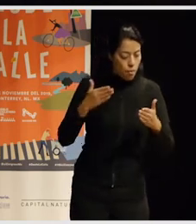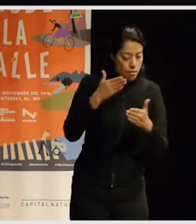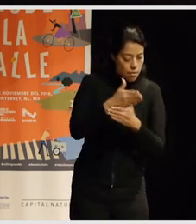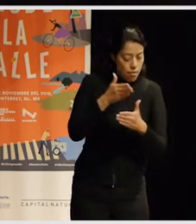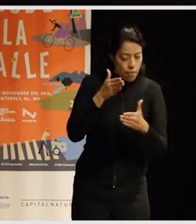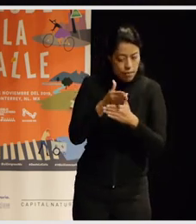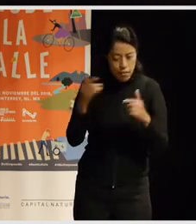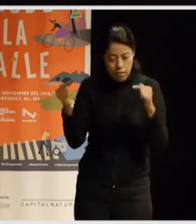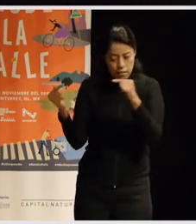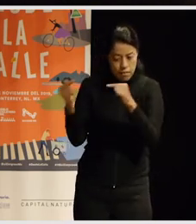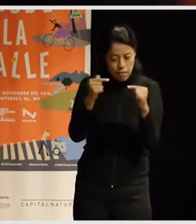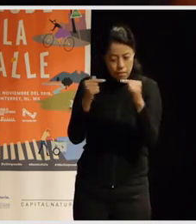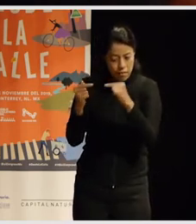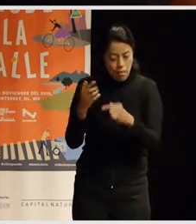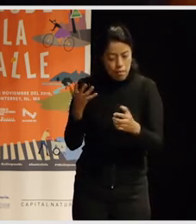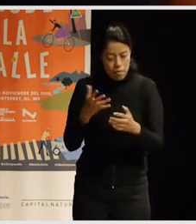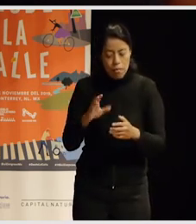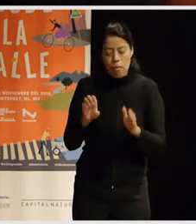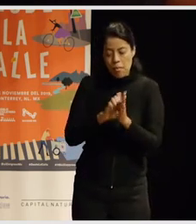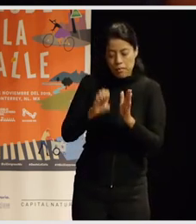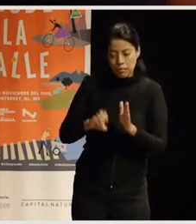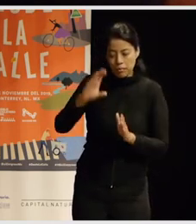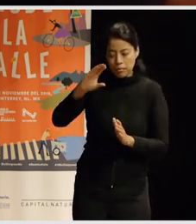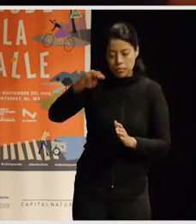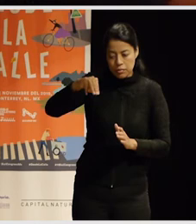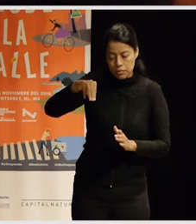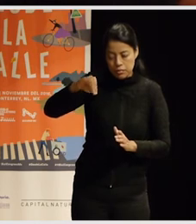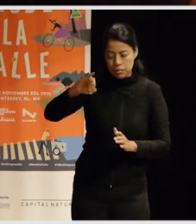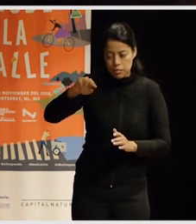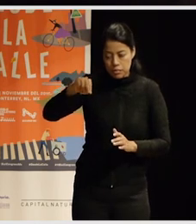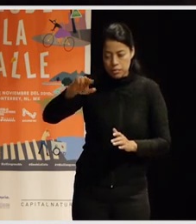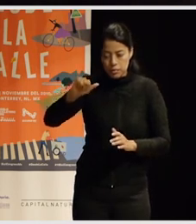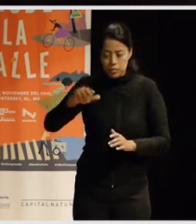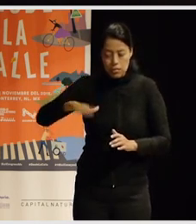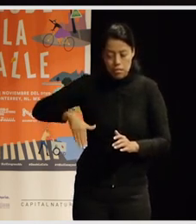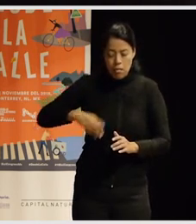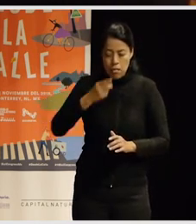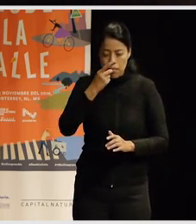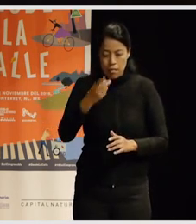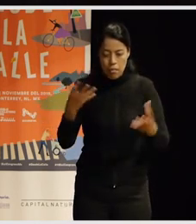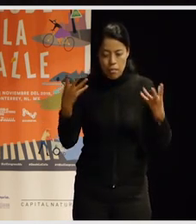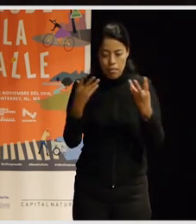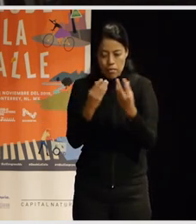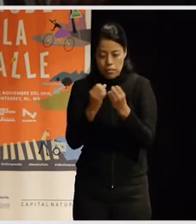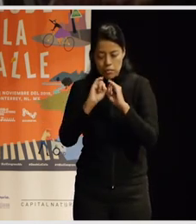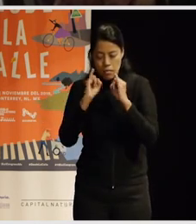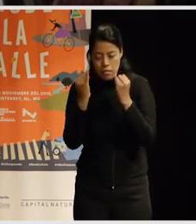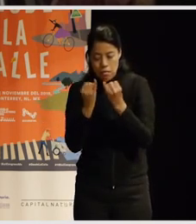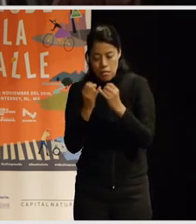se hacen por ejemplo caminan o en este caso mencionaba que se hizo en conjunto con